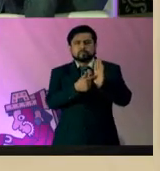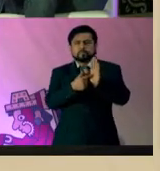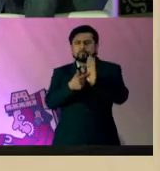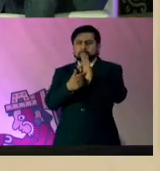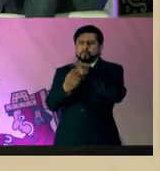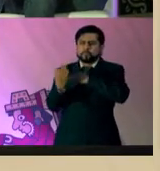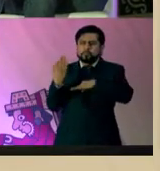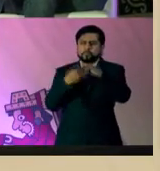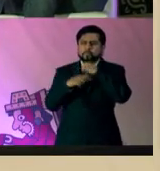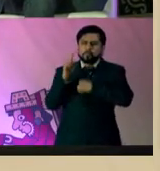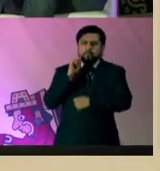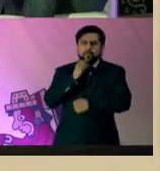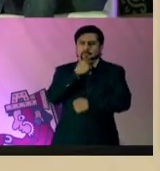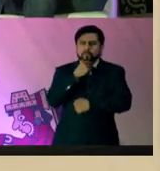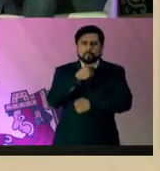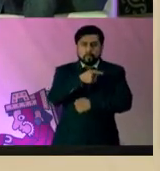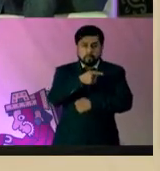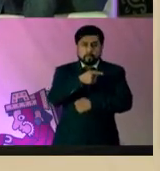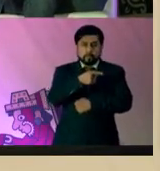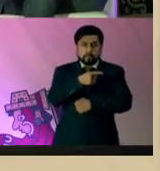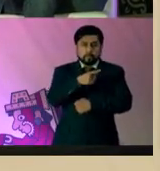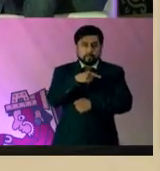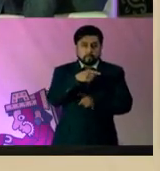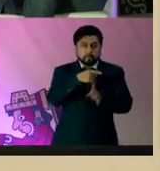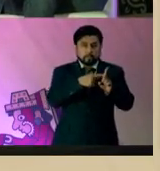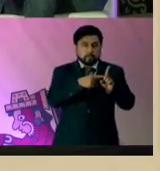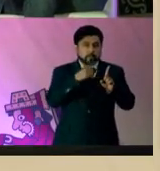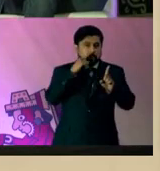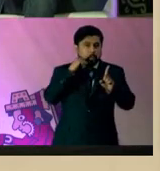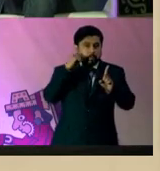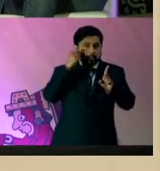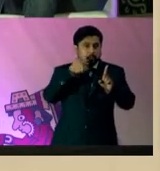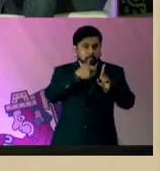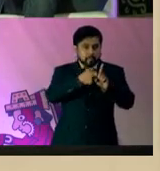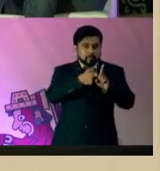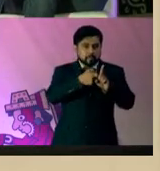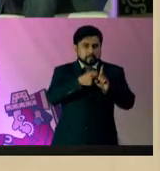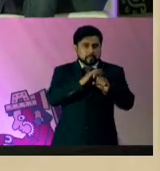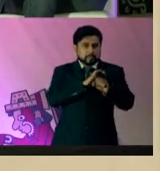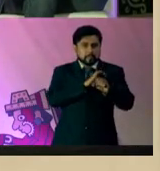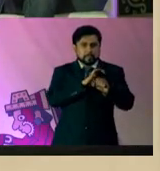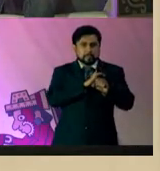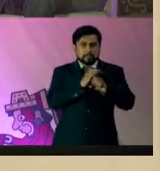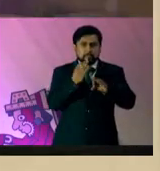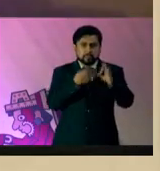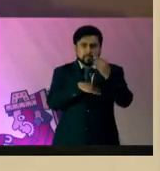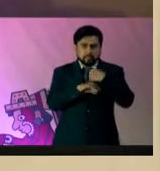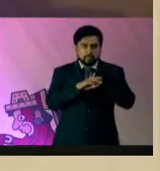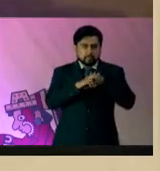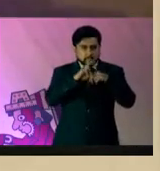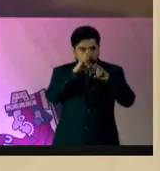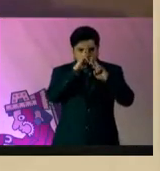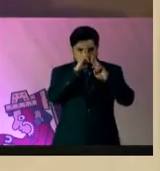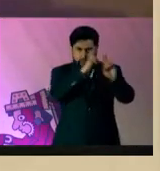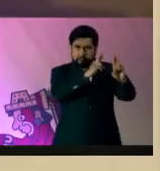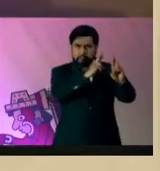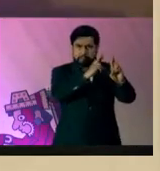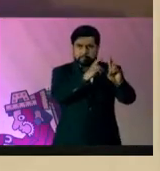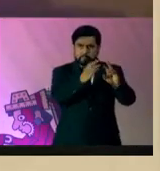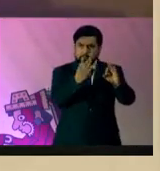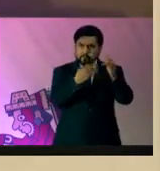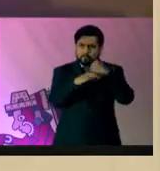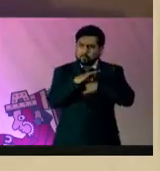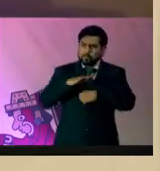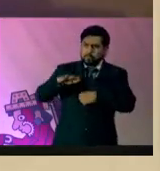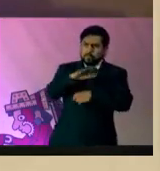todas y de todos que emiliano zapata sigue siendo un personaje muy querido muy cercano en la gente